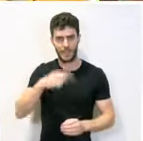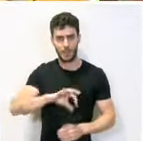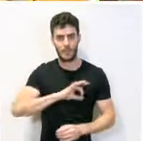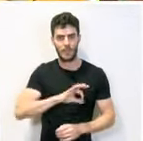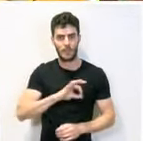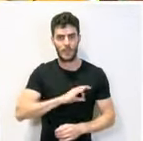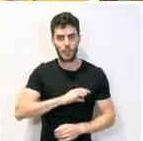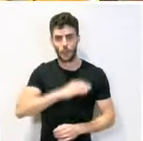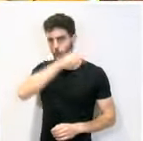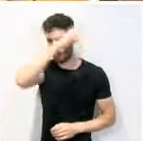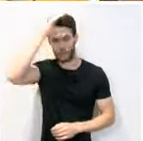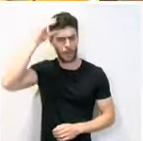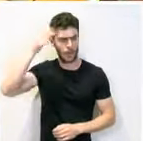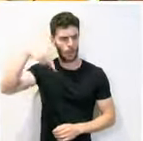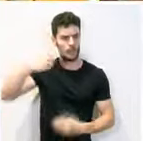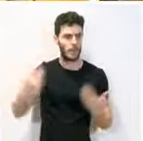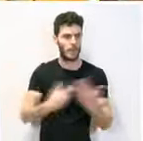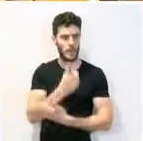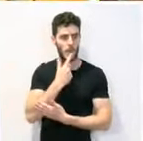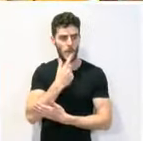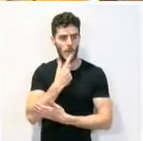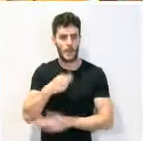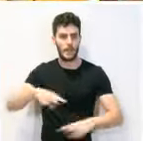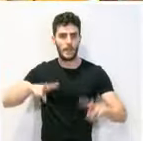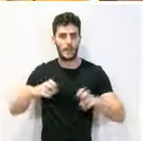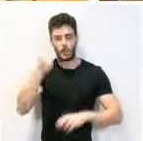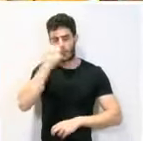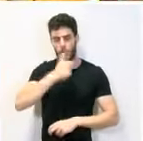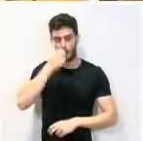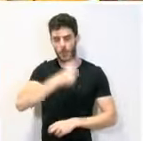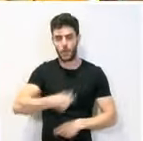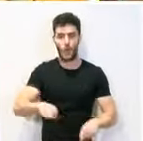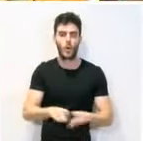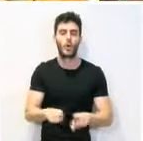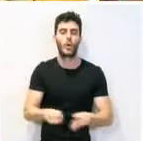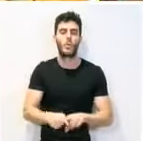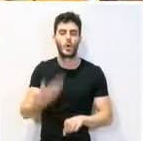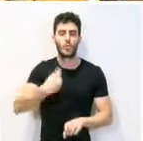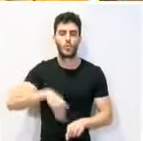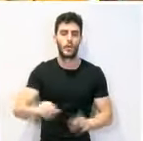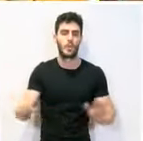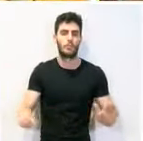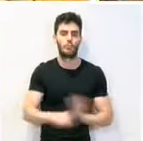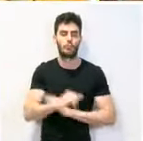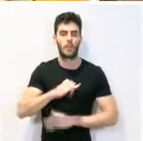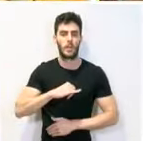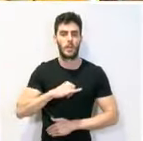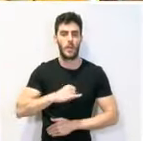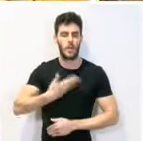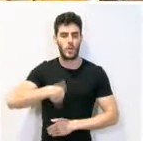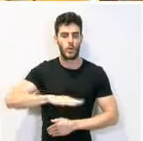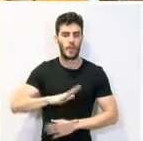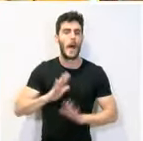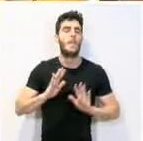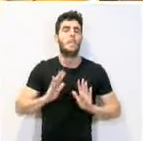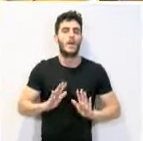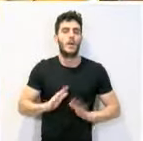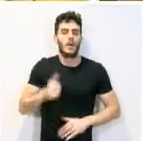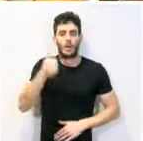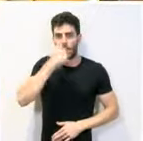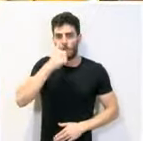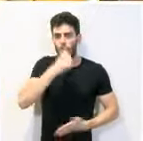señora Andreu esta mañana del vino como nuestro buque insignia, pero el vino